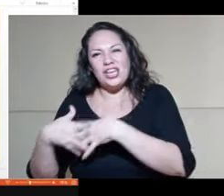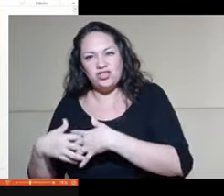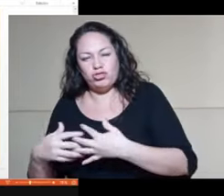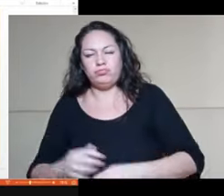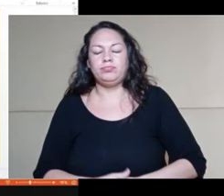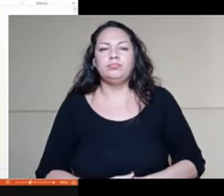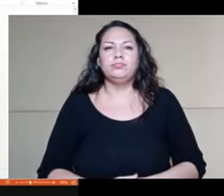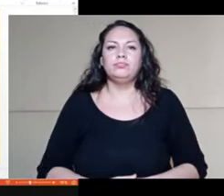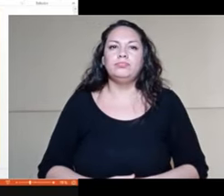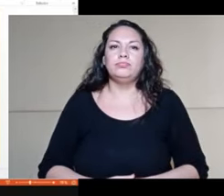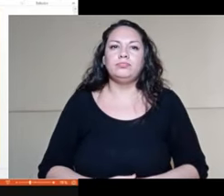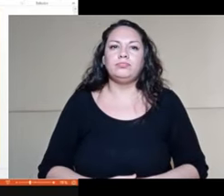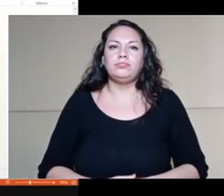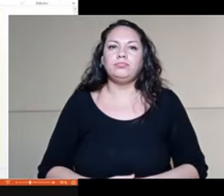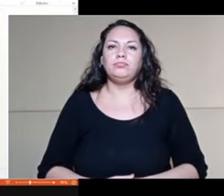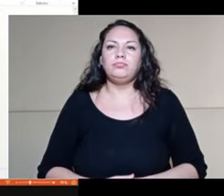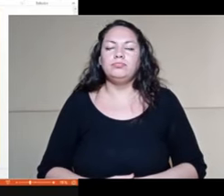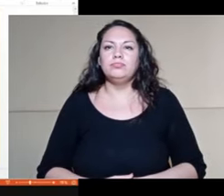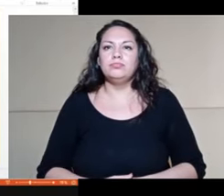asociaciones que hay entre las vías.